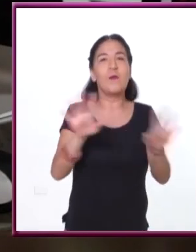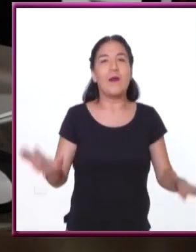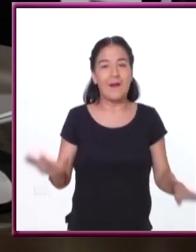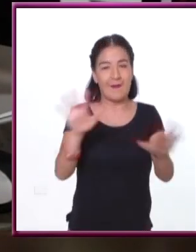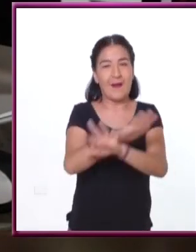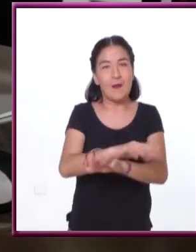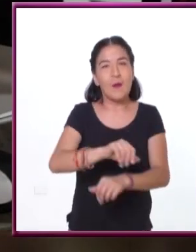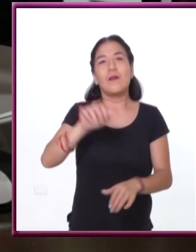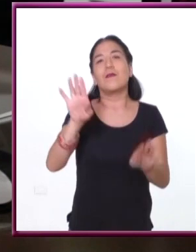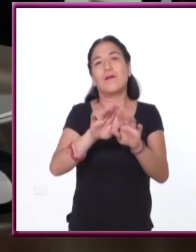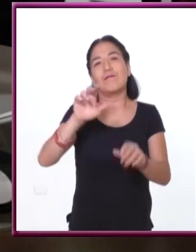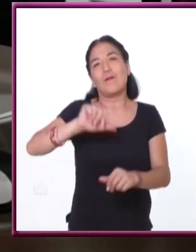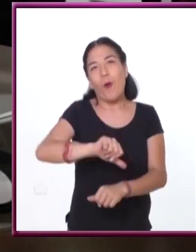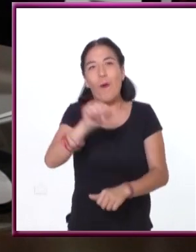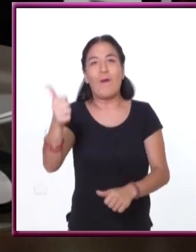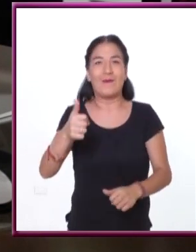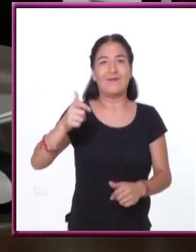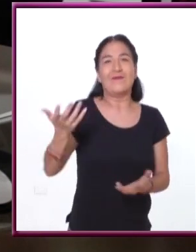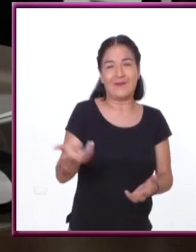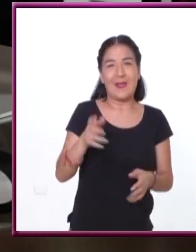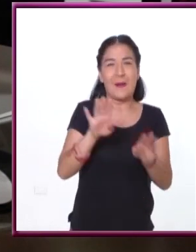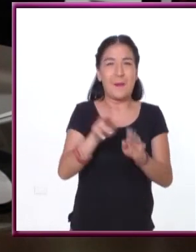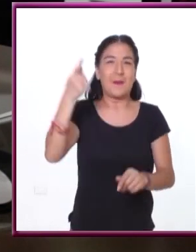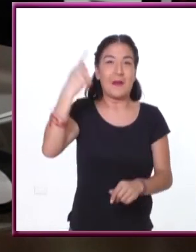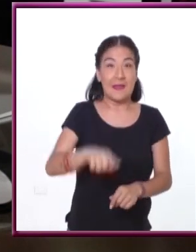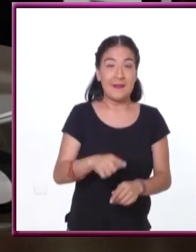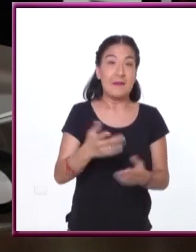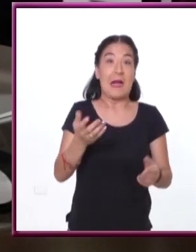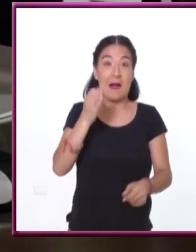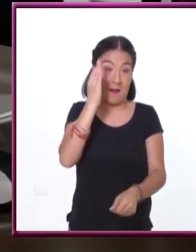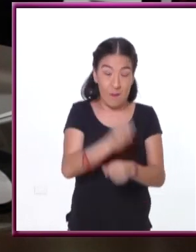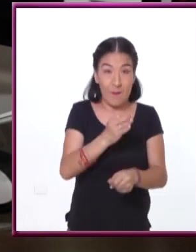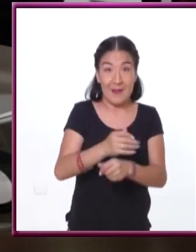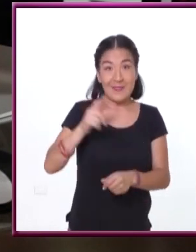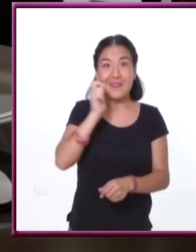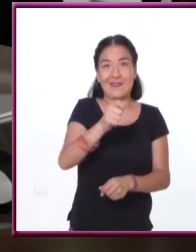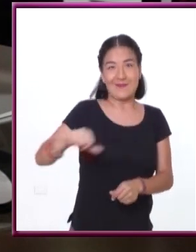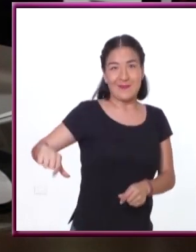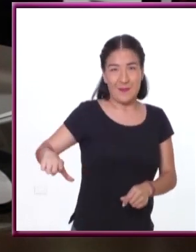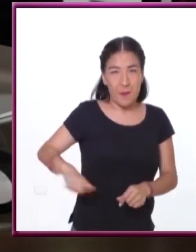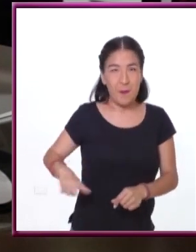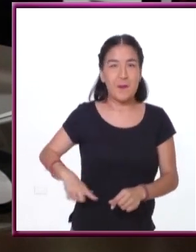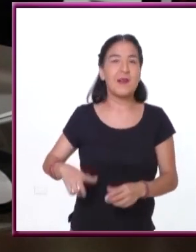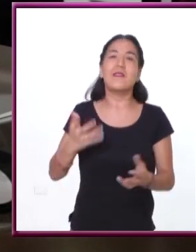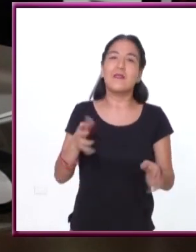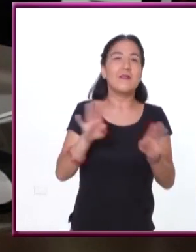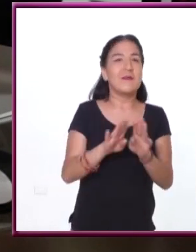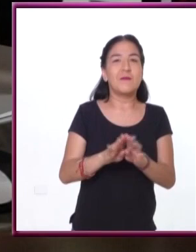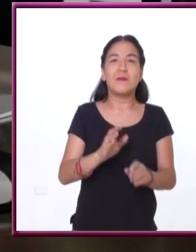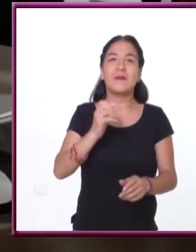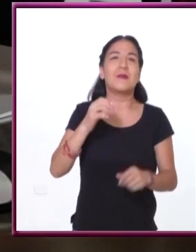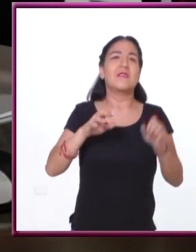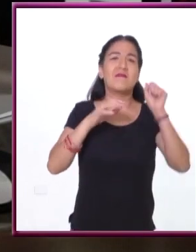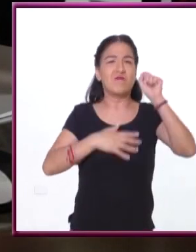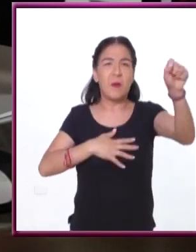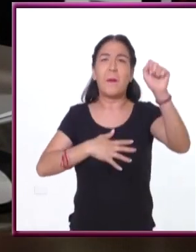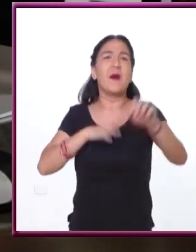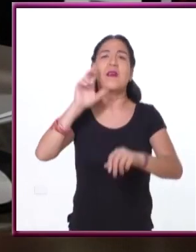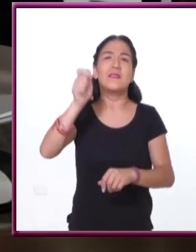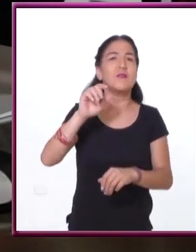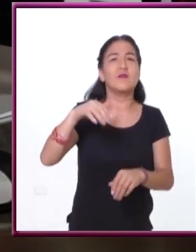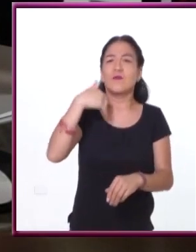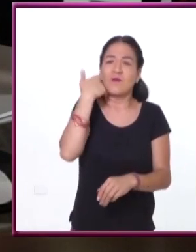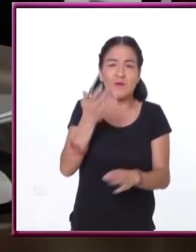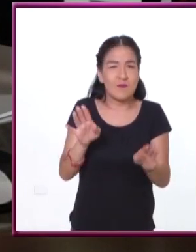un gobierno por el otro, pero en el medio, en lo que llega esa elección, los mecanismos sociales es protestemos porque no queremos que